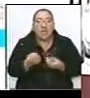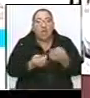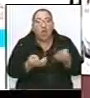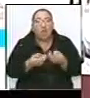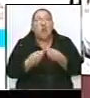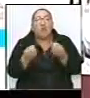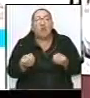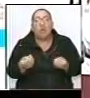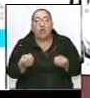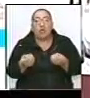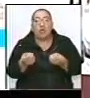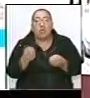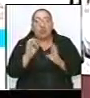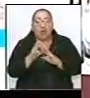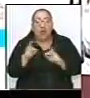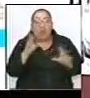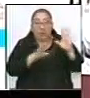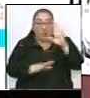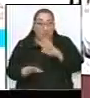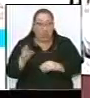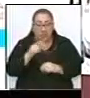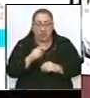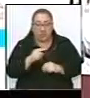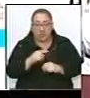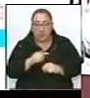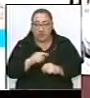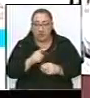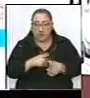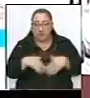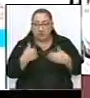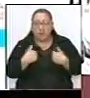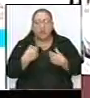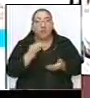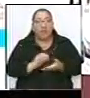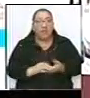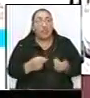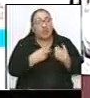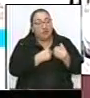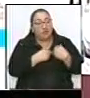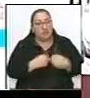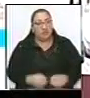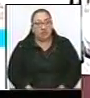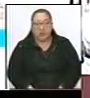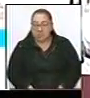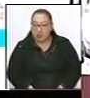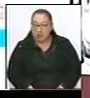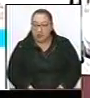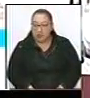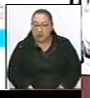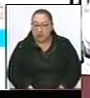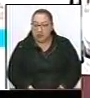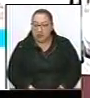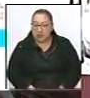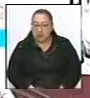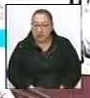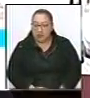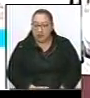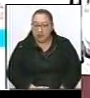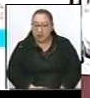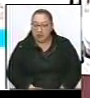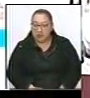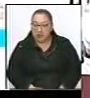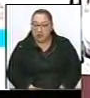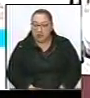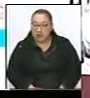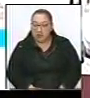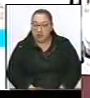ello que a donde va la preocupación es a tener una mayor responsabilidad. Sí, busquemos responsabilidad al momento de legislar. Sí, nos